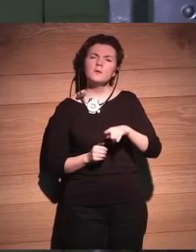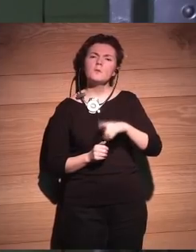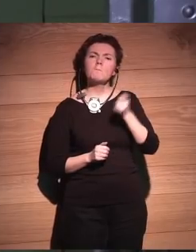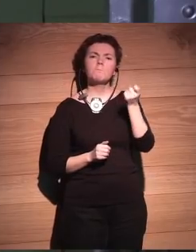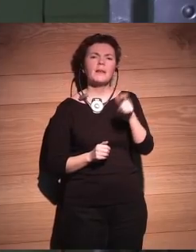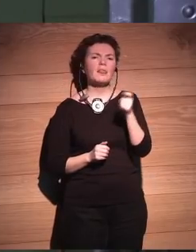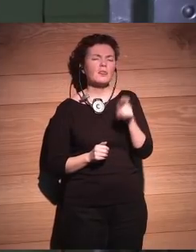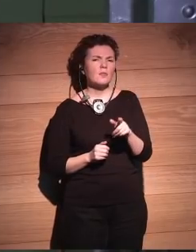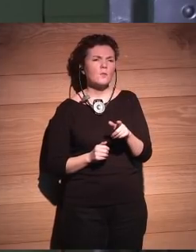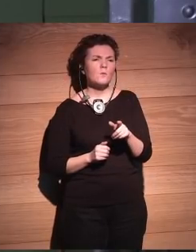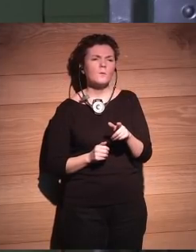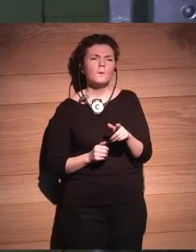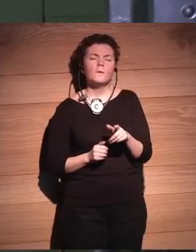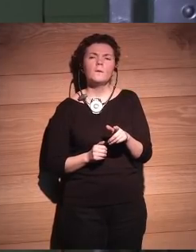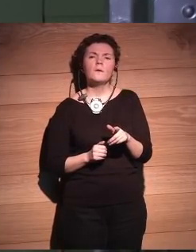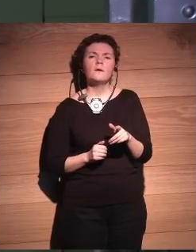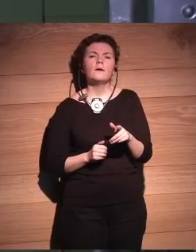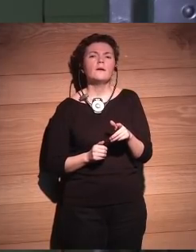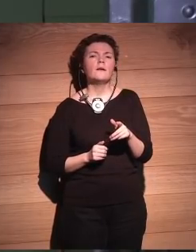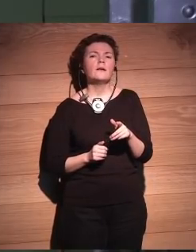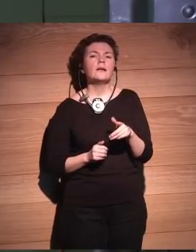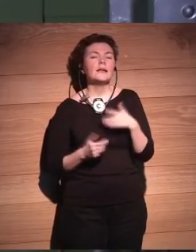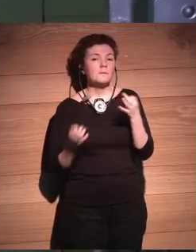similar. ¿Qué pasa